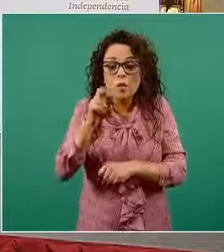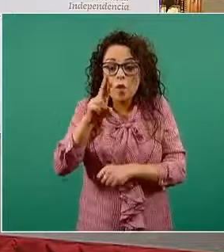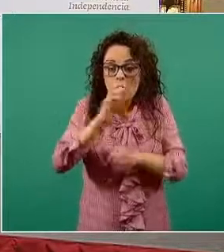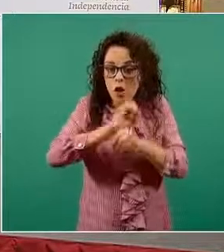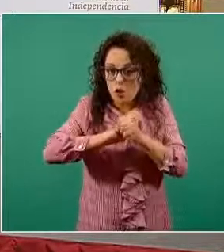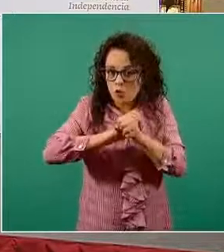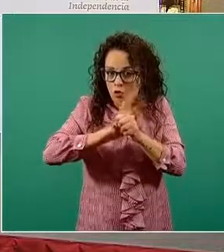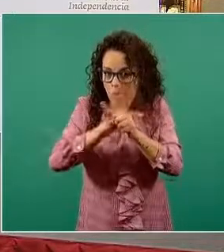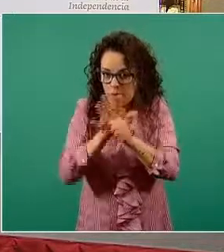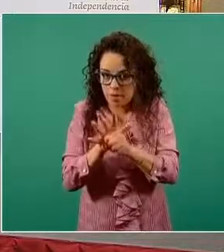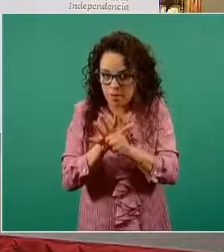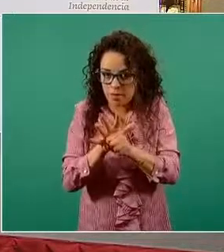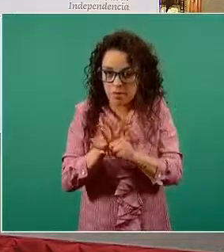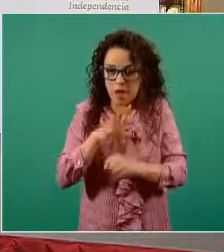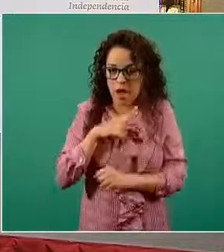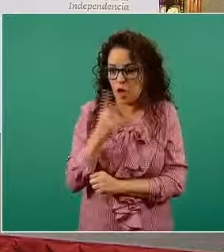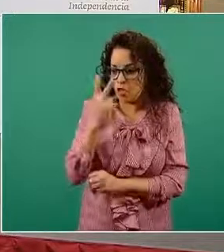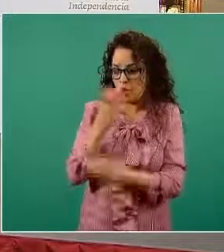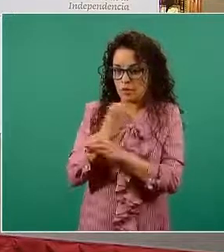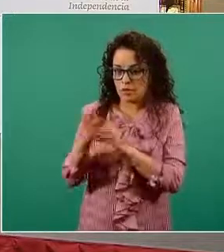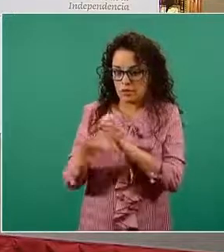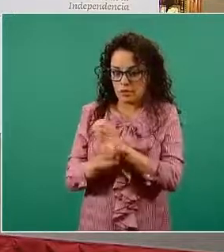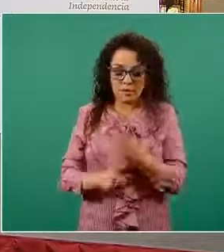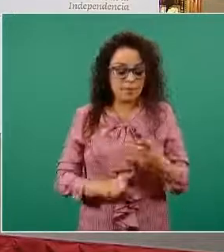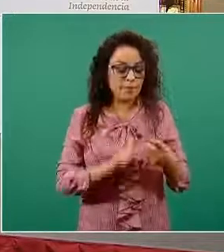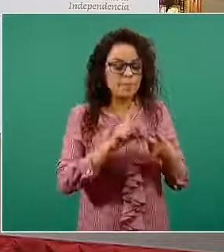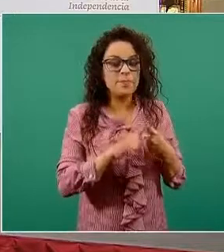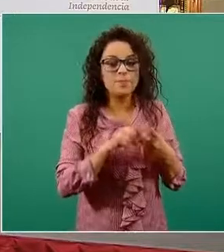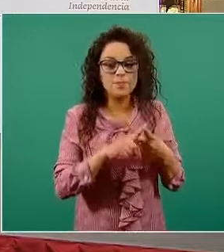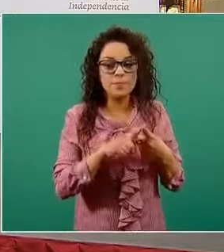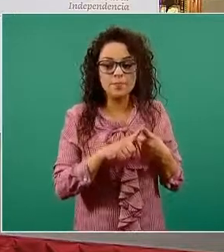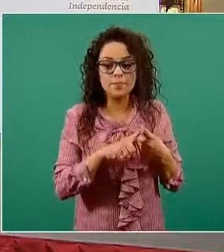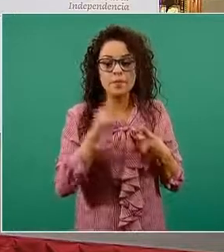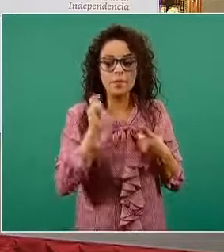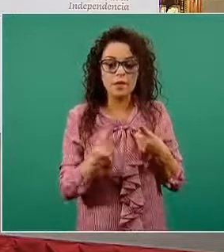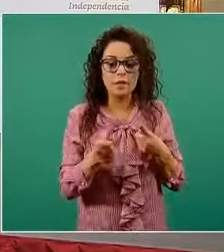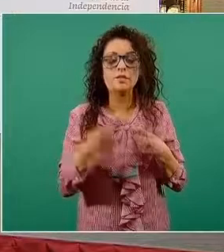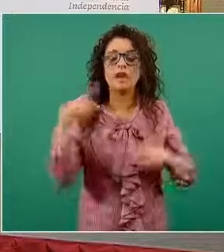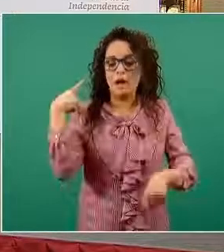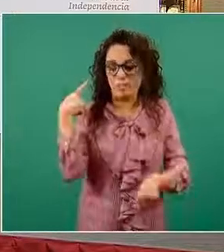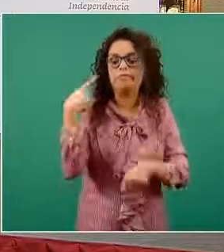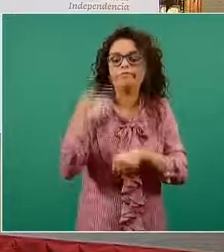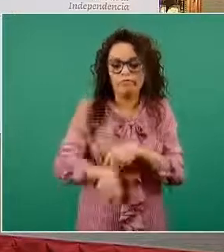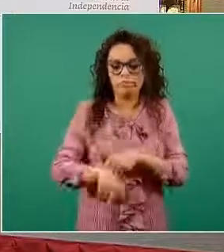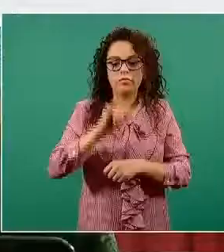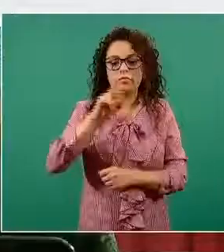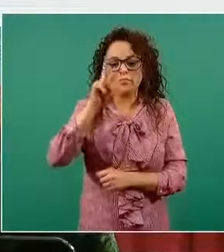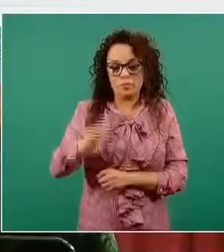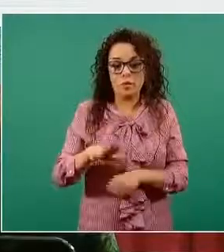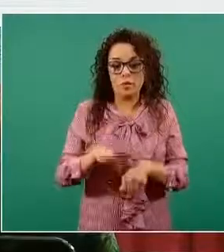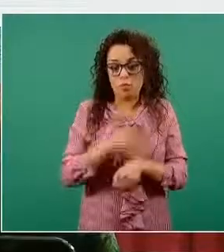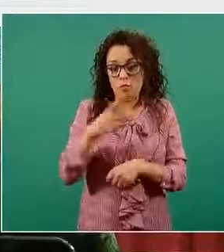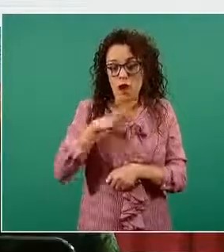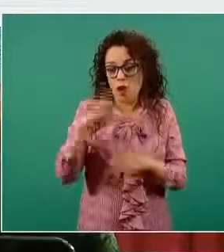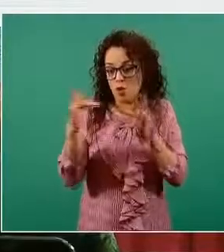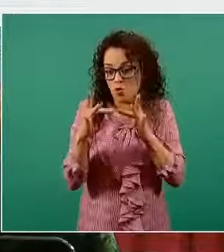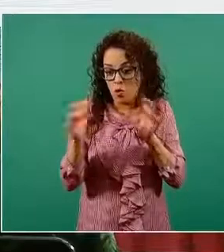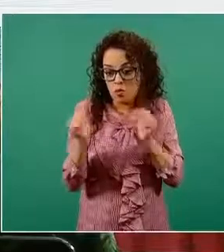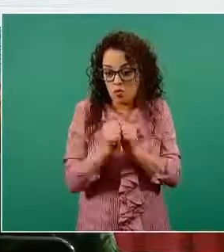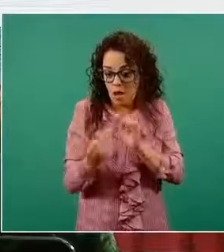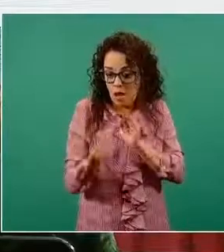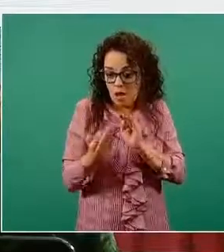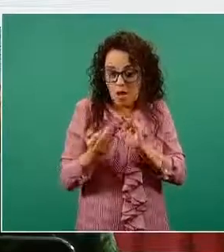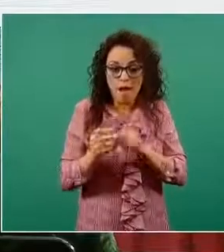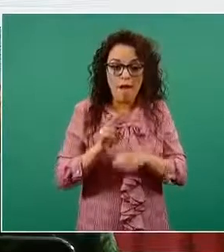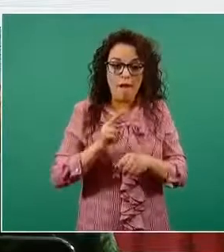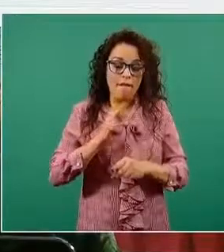implicaciones. Por un lado, ciertamente el riesgo, la proximidad a el virus SARS-CoV-2 y por lo tanto